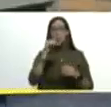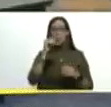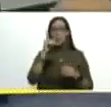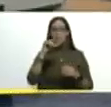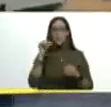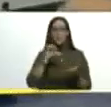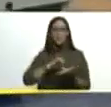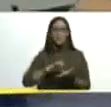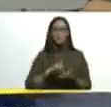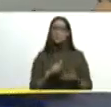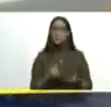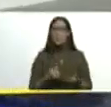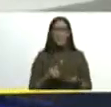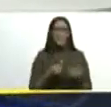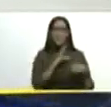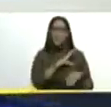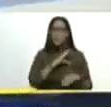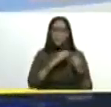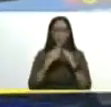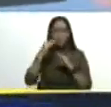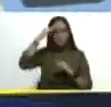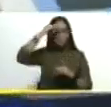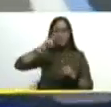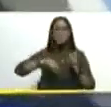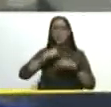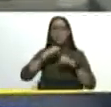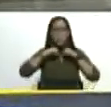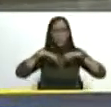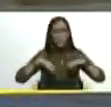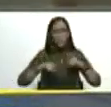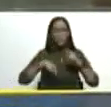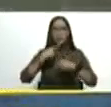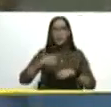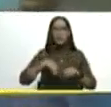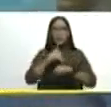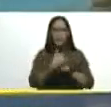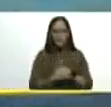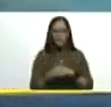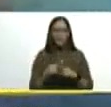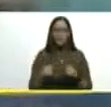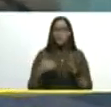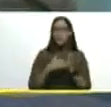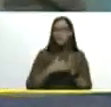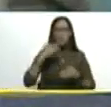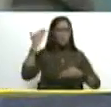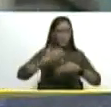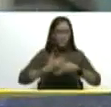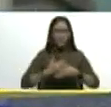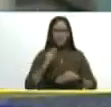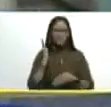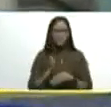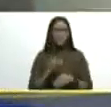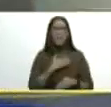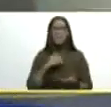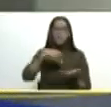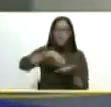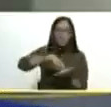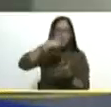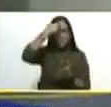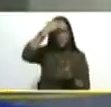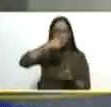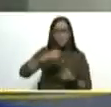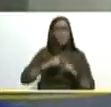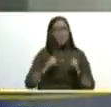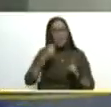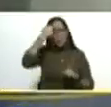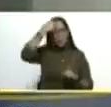La Bricomil es otro milagro, otra estrategia de esa contra el bloqueo, las sanciones. Han querido arrodillar al pueblo, pero el pueblo